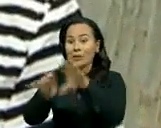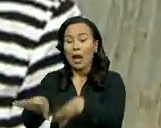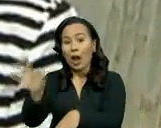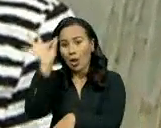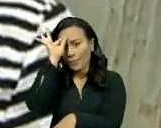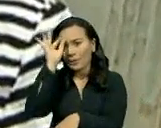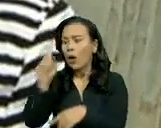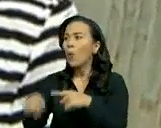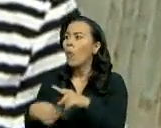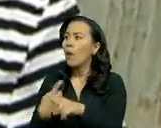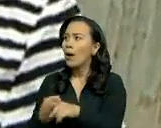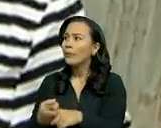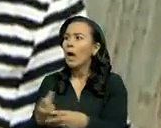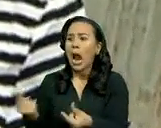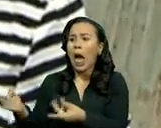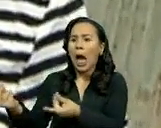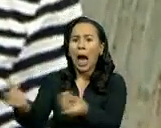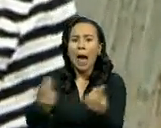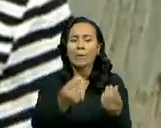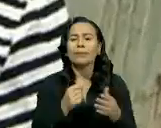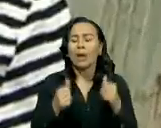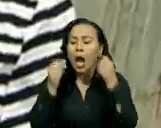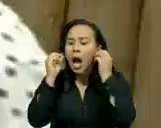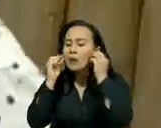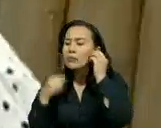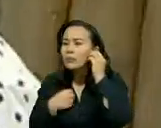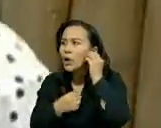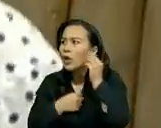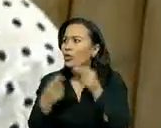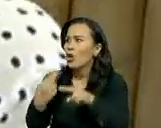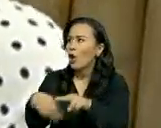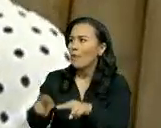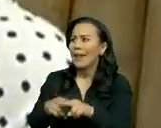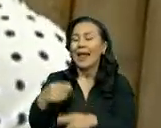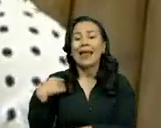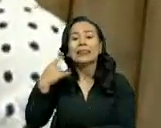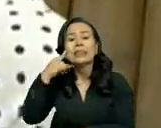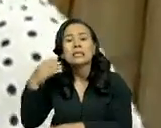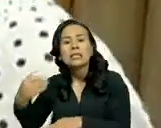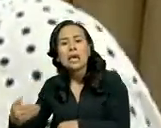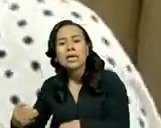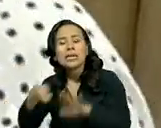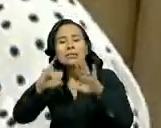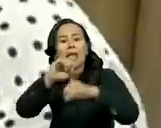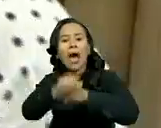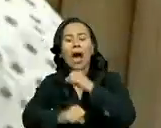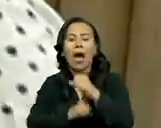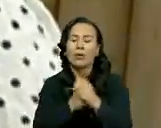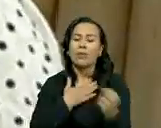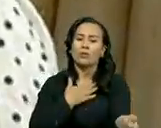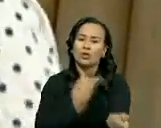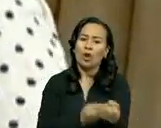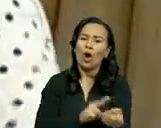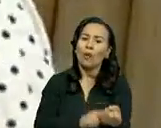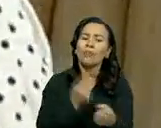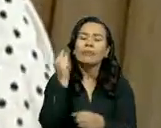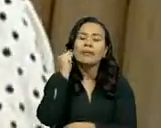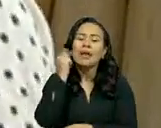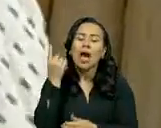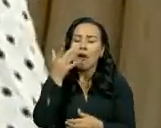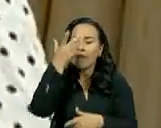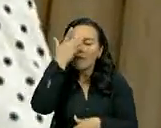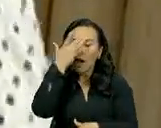fue que me empezaron a atender rápido porque dicen que no era normal. 6 añitos tenía mi sobrina, 6 añitos, y si ellas veían que mi sobrina tenía una enfermedad, supuestamente